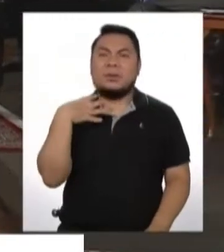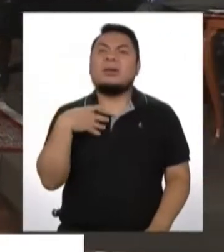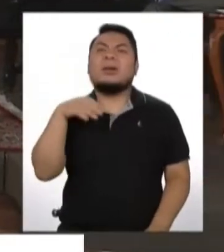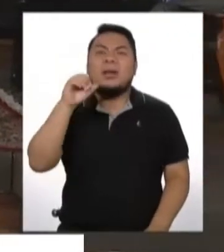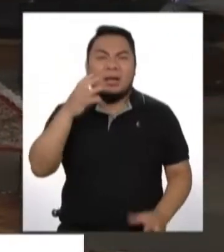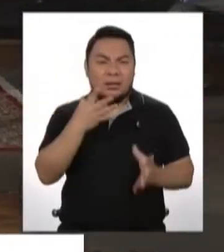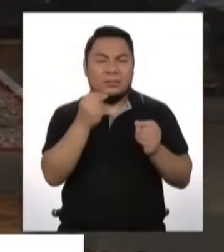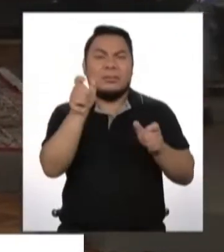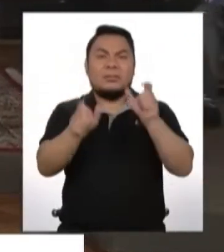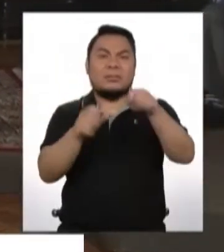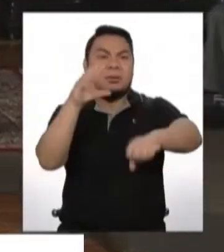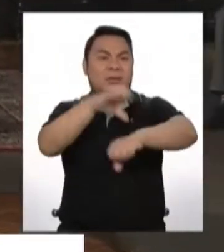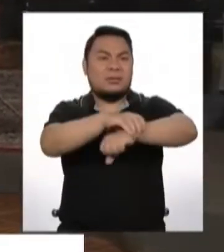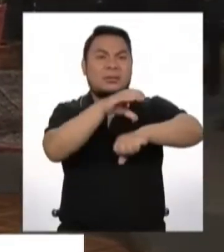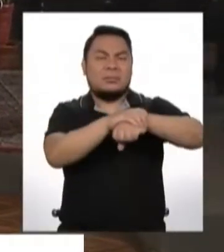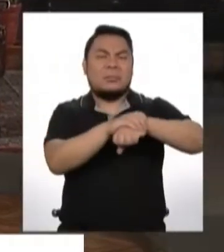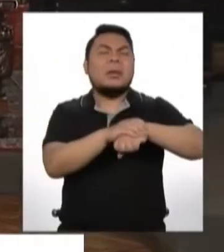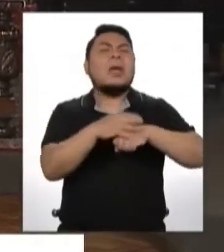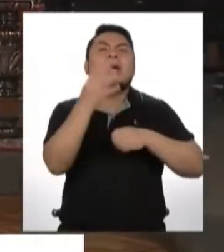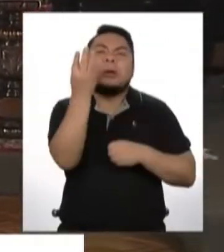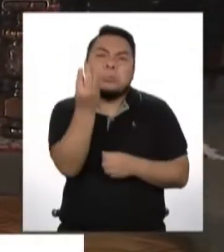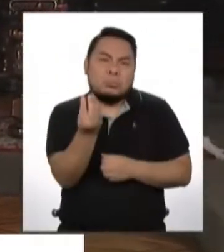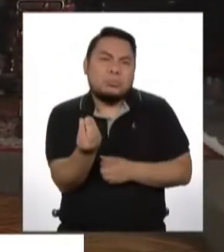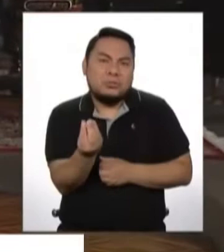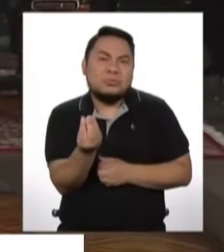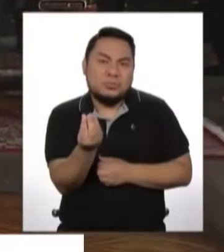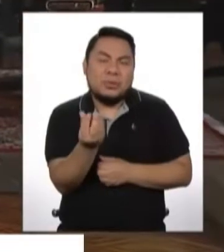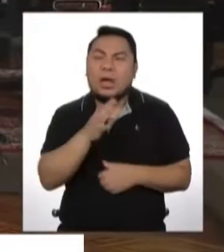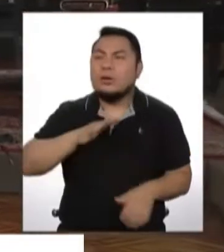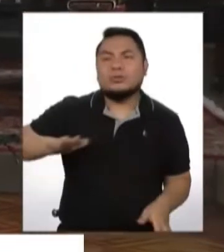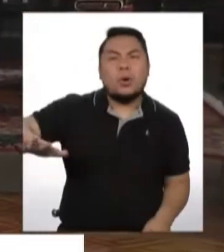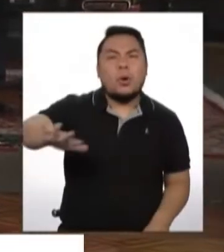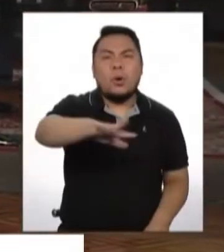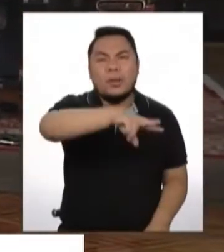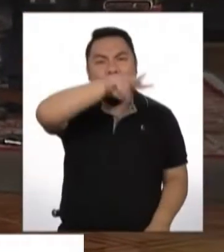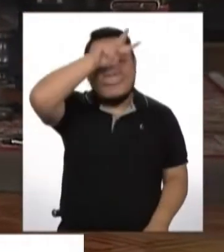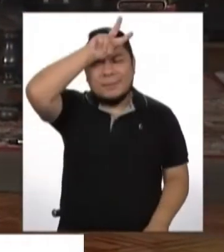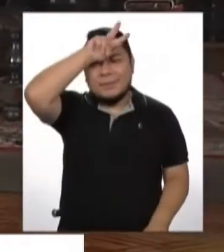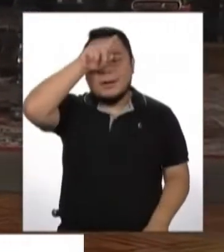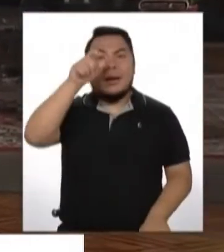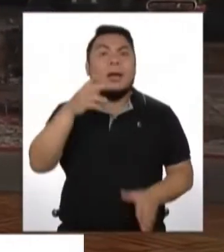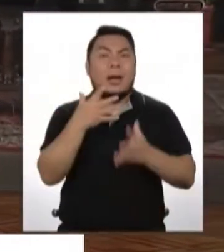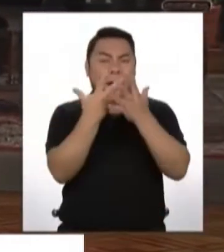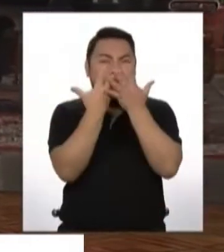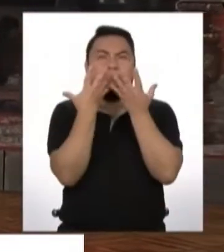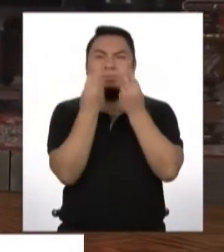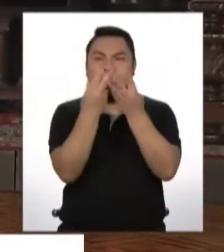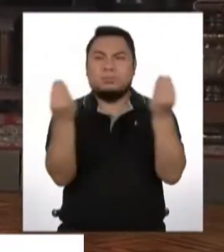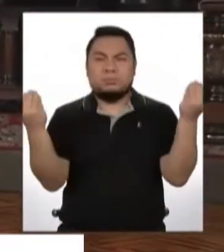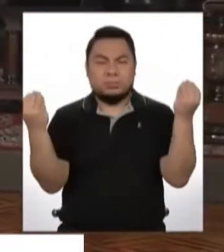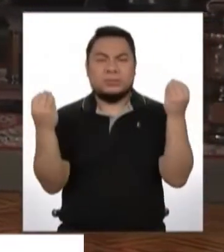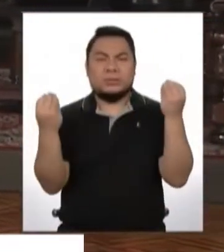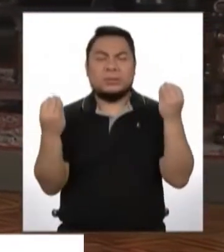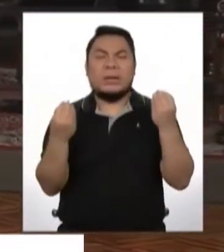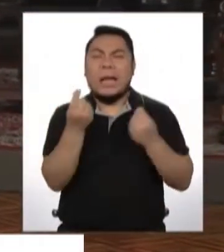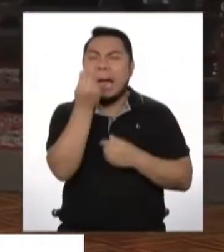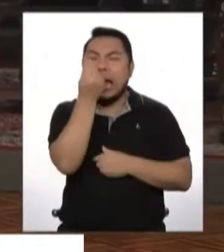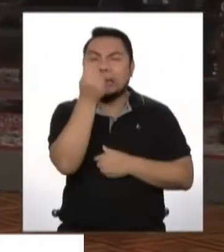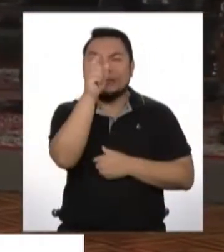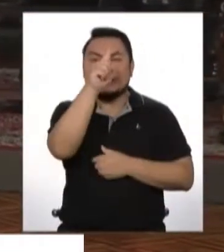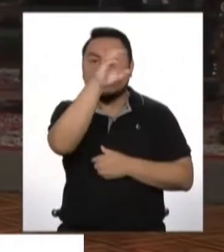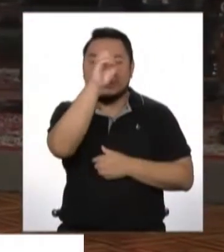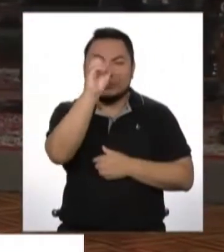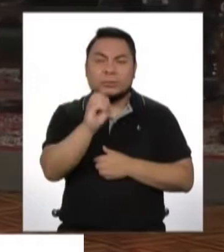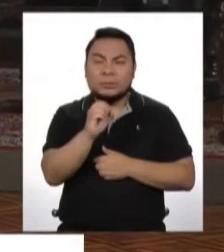detenidos han sido mínimos. O sea, en todo el país, la población ha acatado